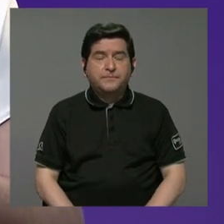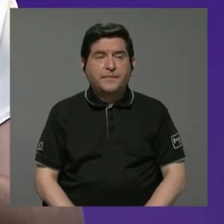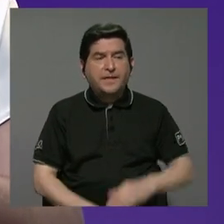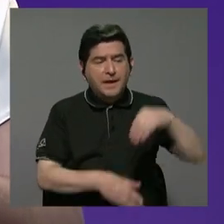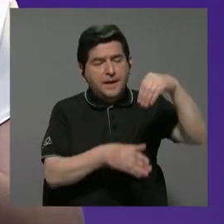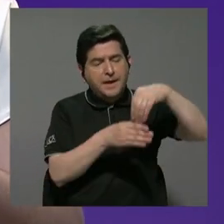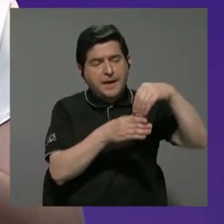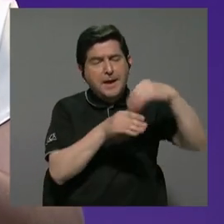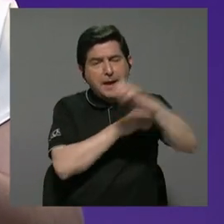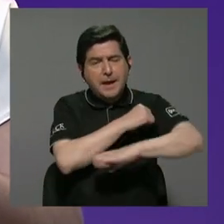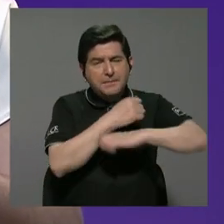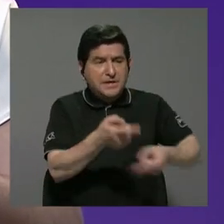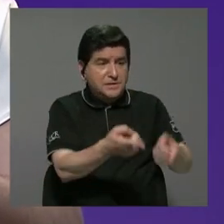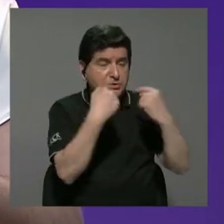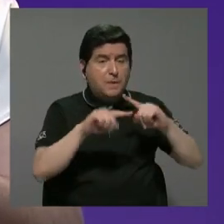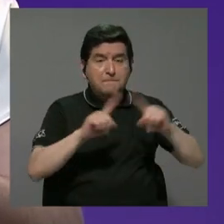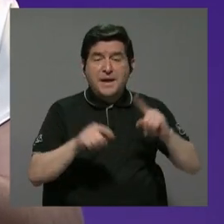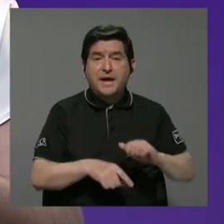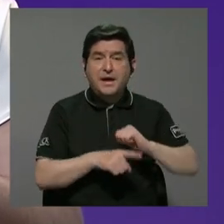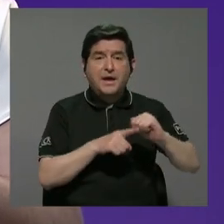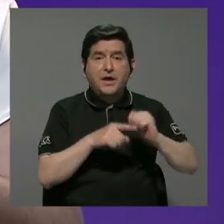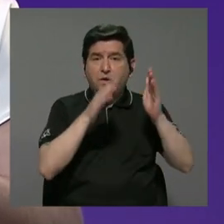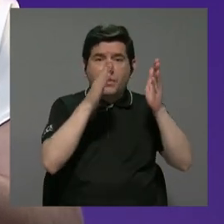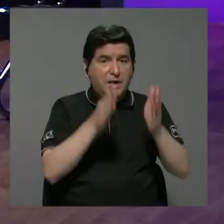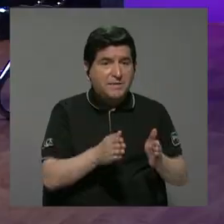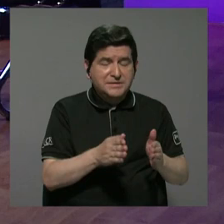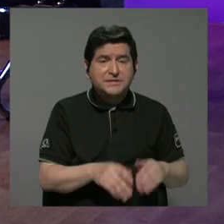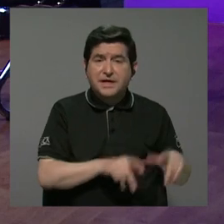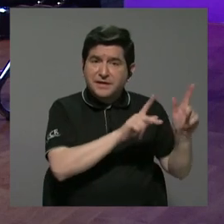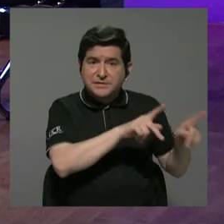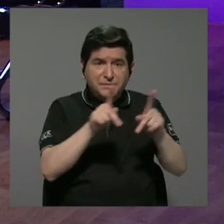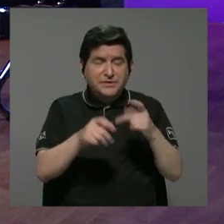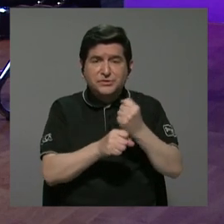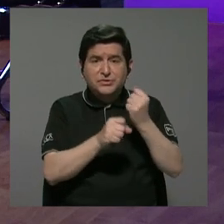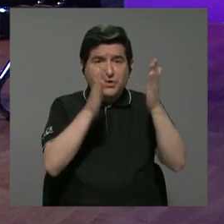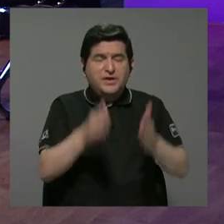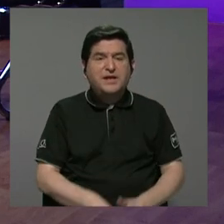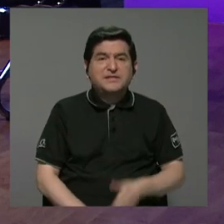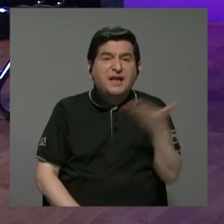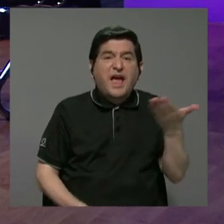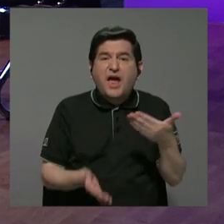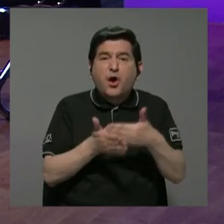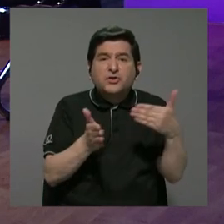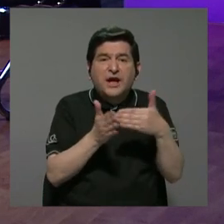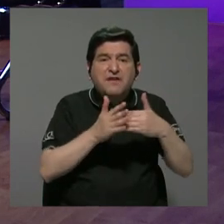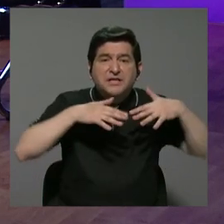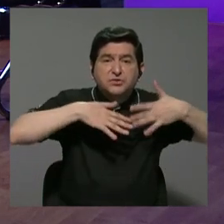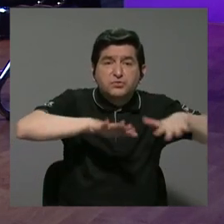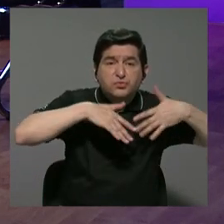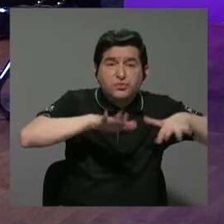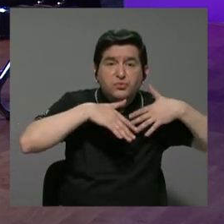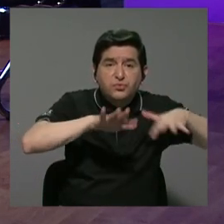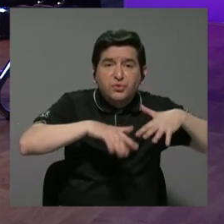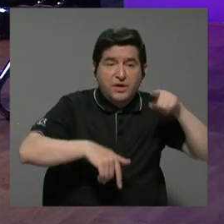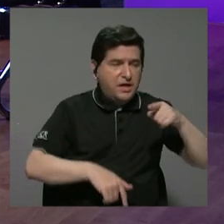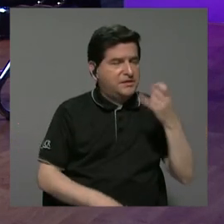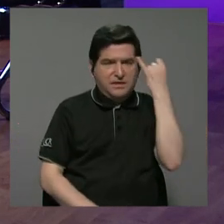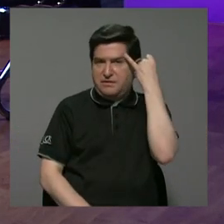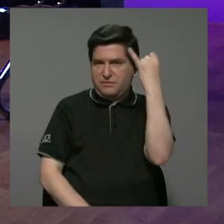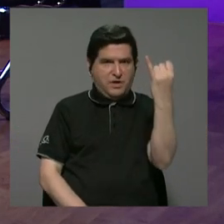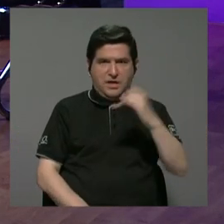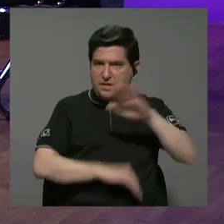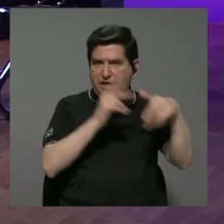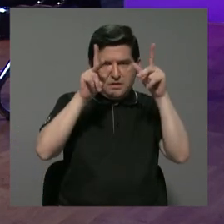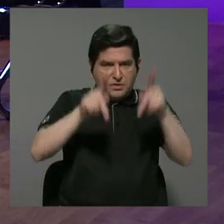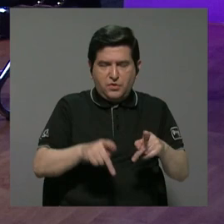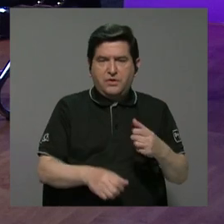inversión extranjera sin recurso humano capacitado, ¿qué queremos? ¿Volver a las maquilas? Uh-huh. Y no creo que esa sea la visión de todas